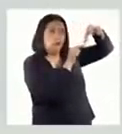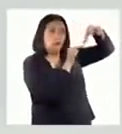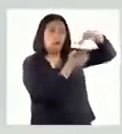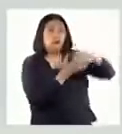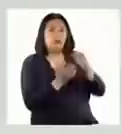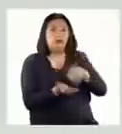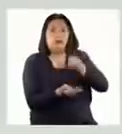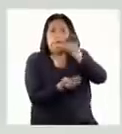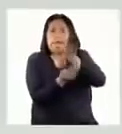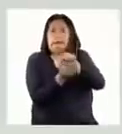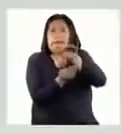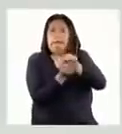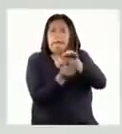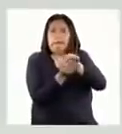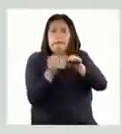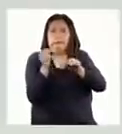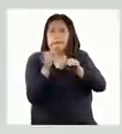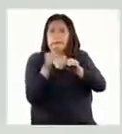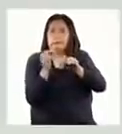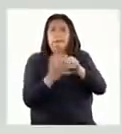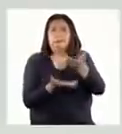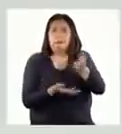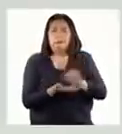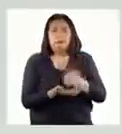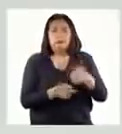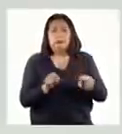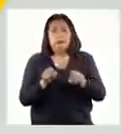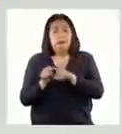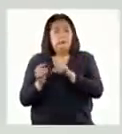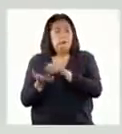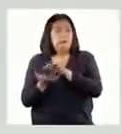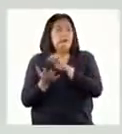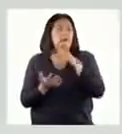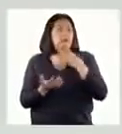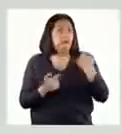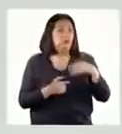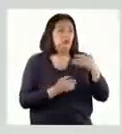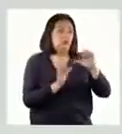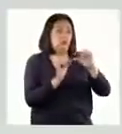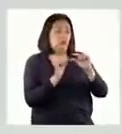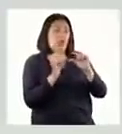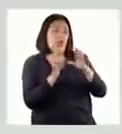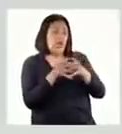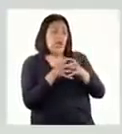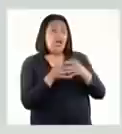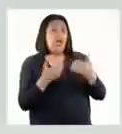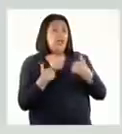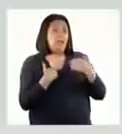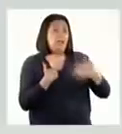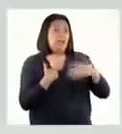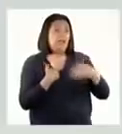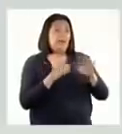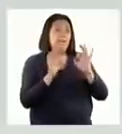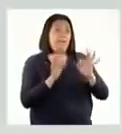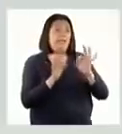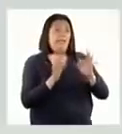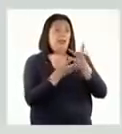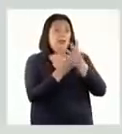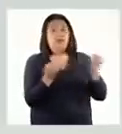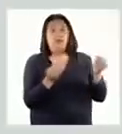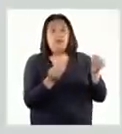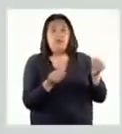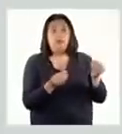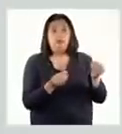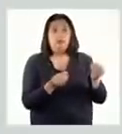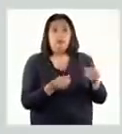los anfibios, entre los cuales están las ranas y los sapos, son el grupo de animales con mayor riesgo de